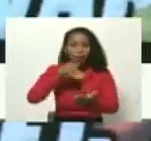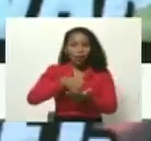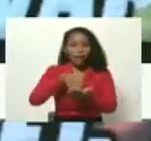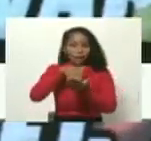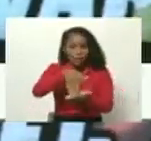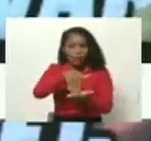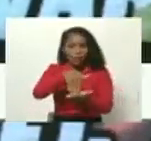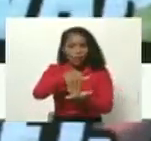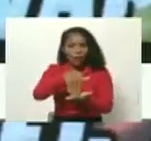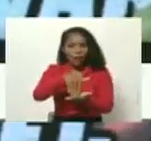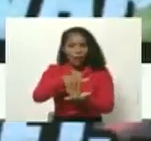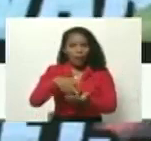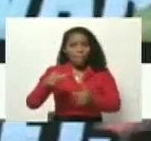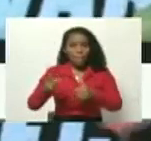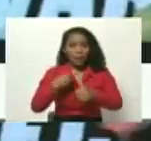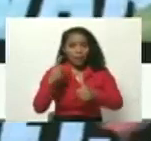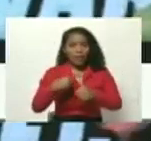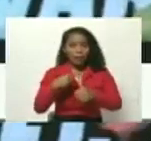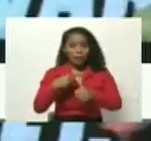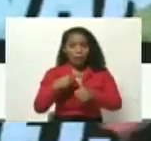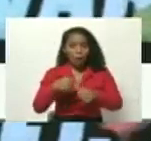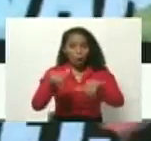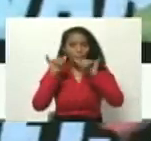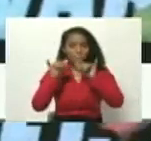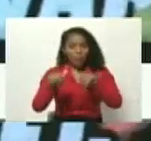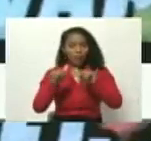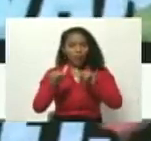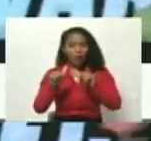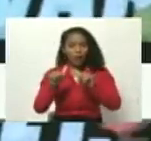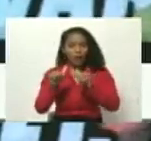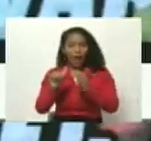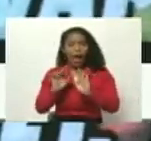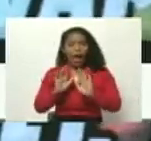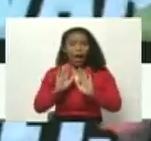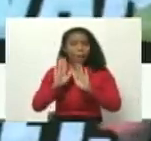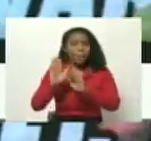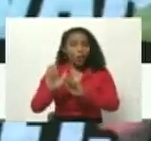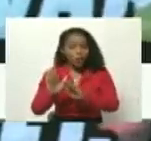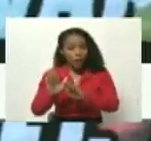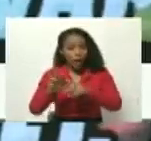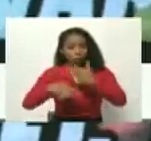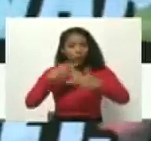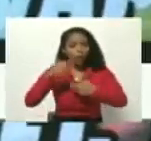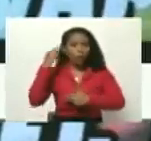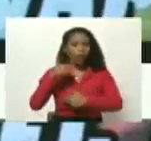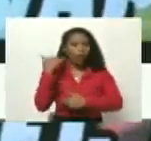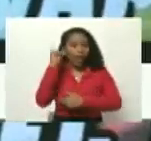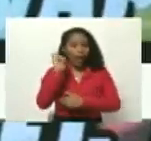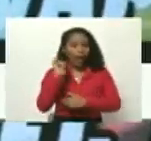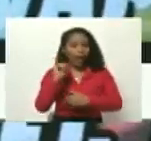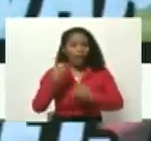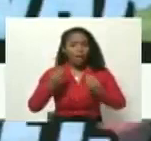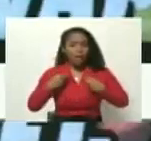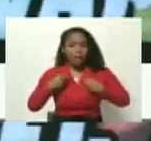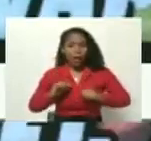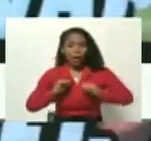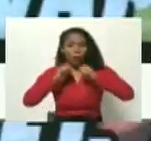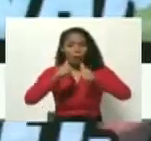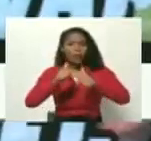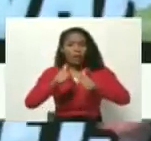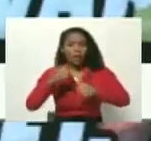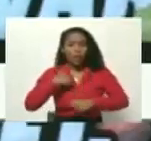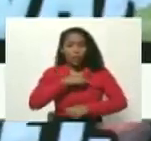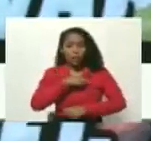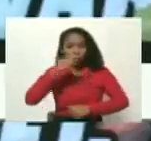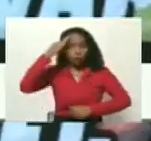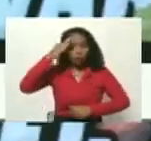propios principios, que son los mismos que abriga la Revolución Bolivariana desde que existe la Revolución Bolivariana, desde nuestro comandante Hugo